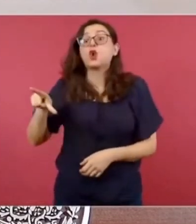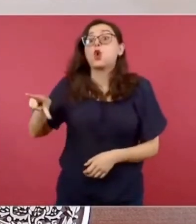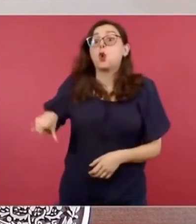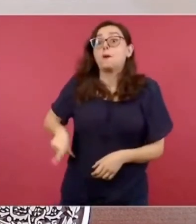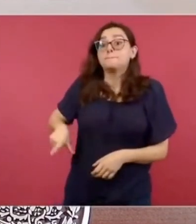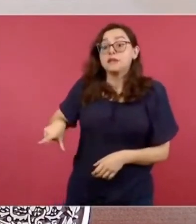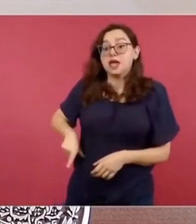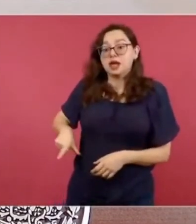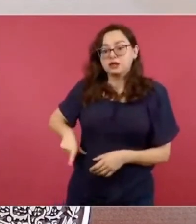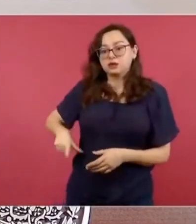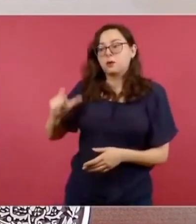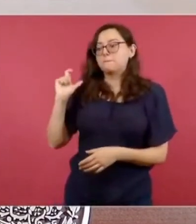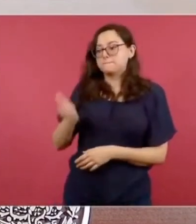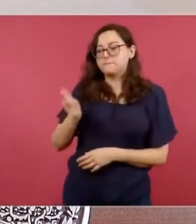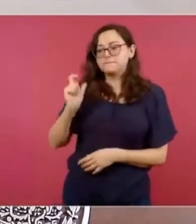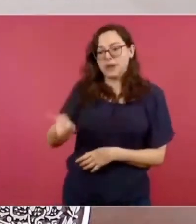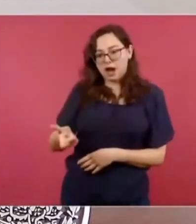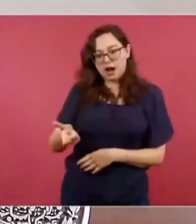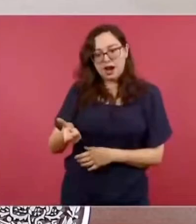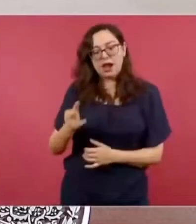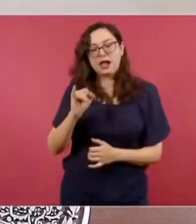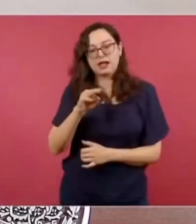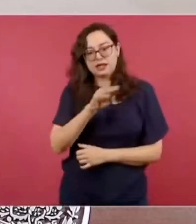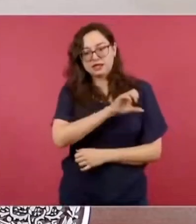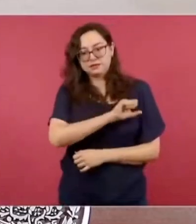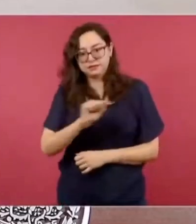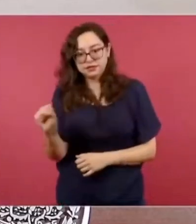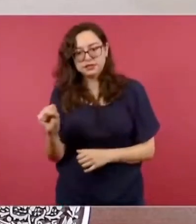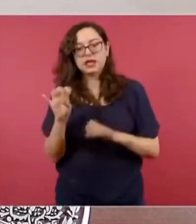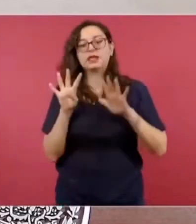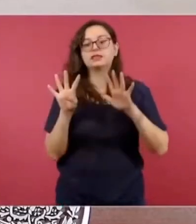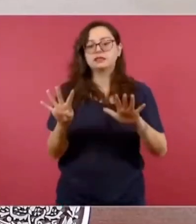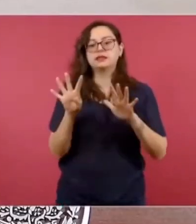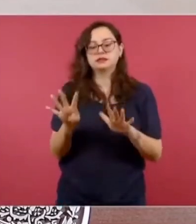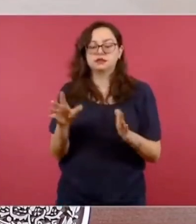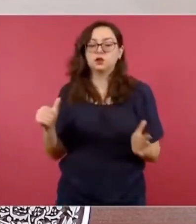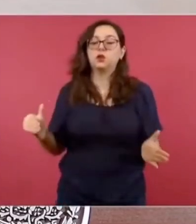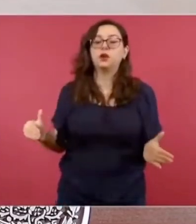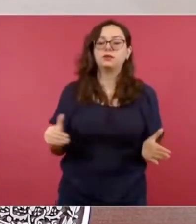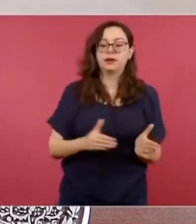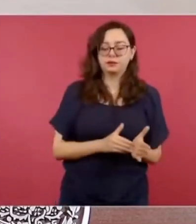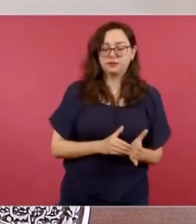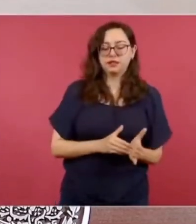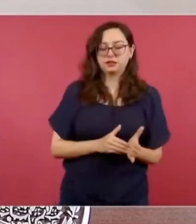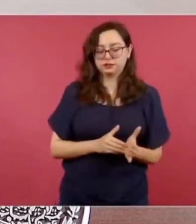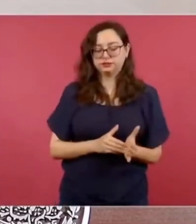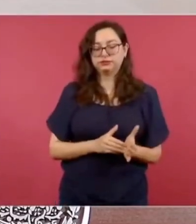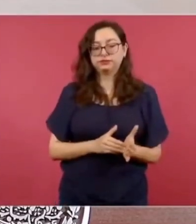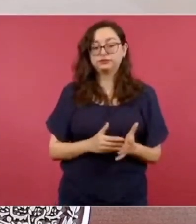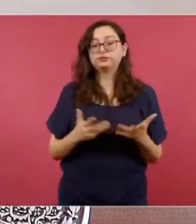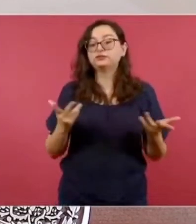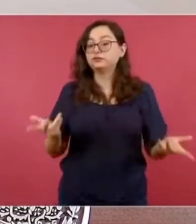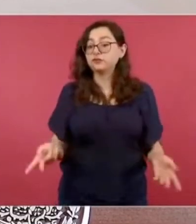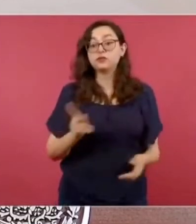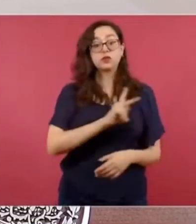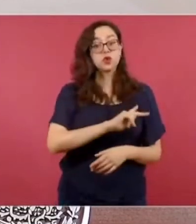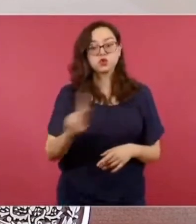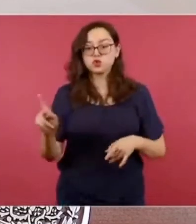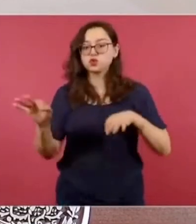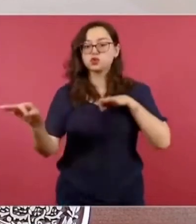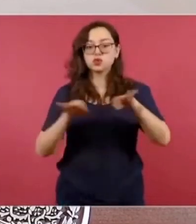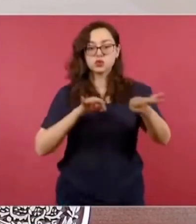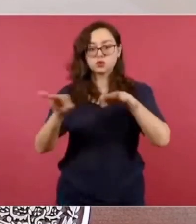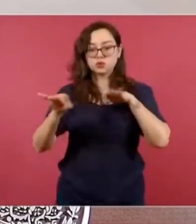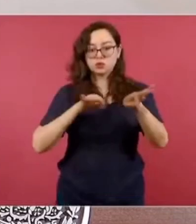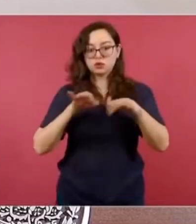empleador tiene 19,000 personas con registro en el IMSS, con un salario base de cotización de 974 pesos. Todos los trabajadores están asociados a